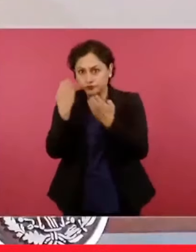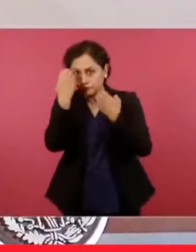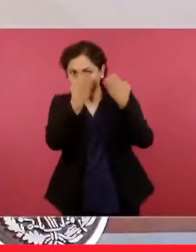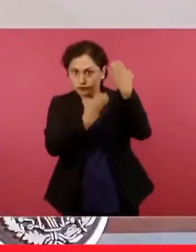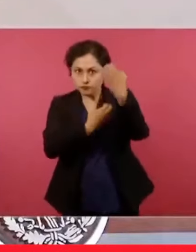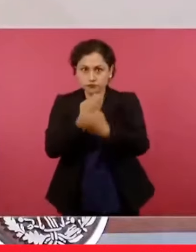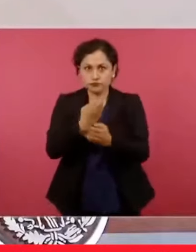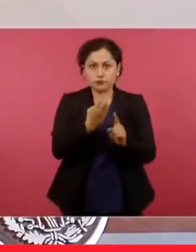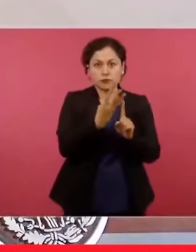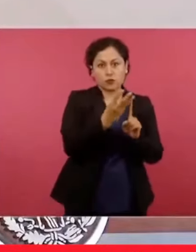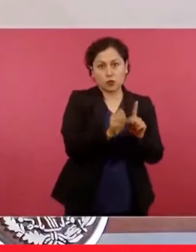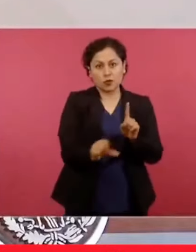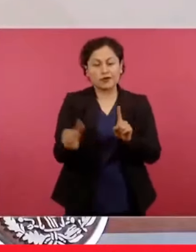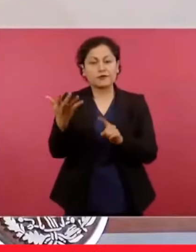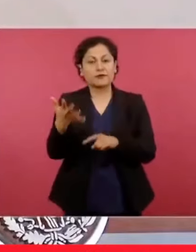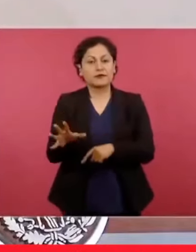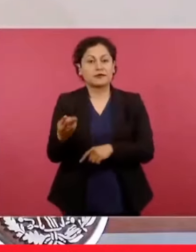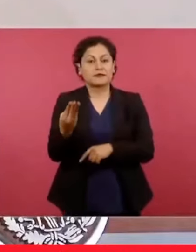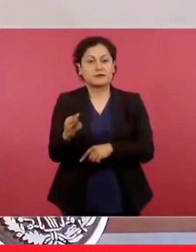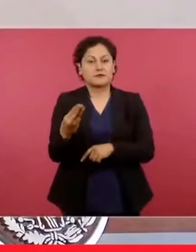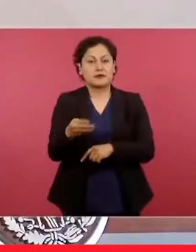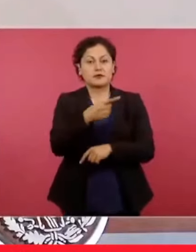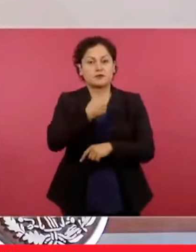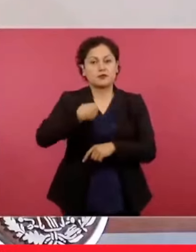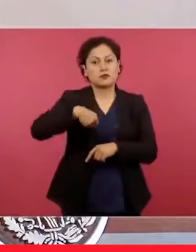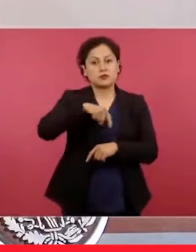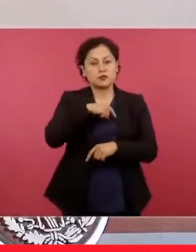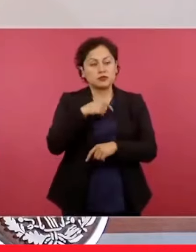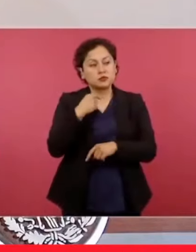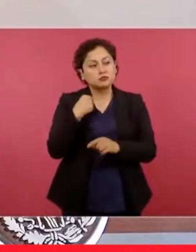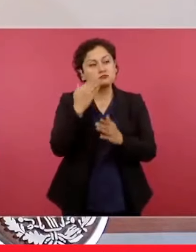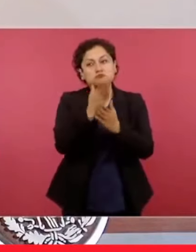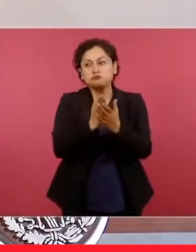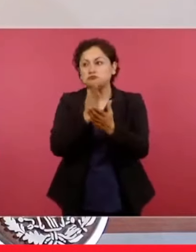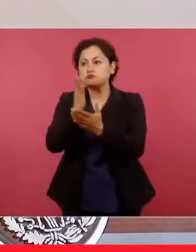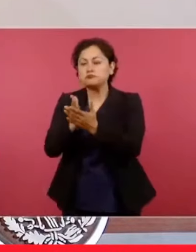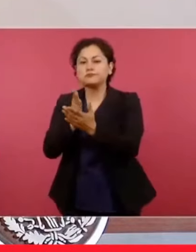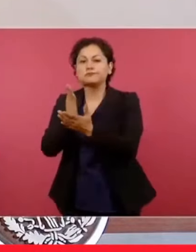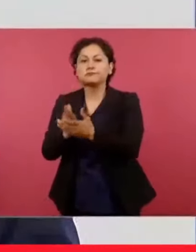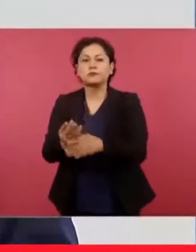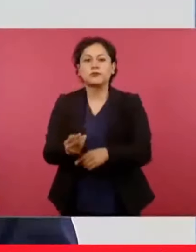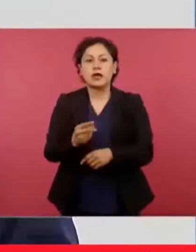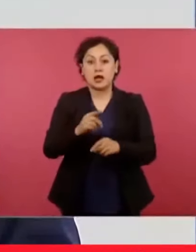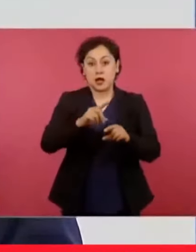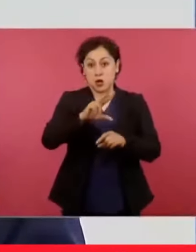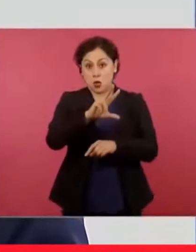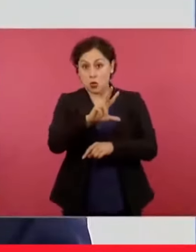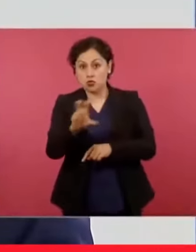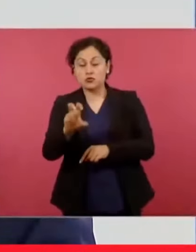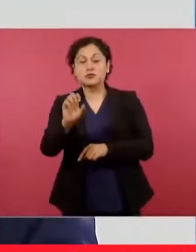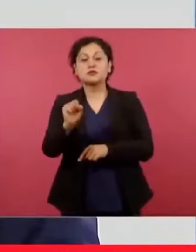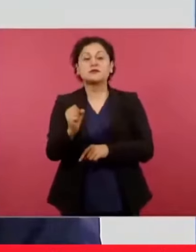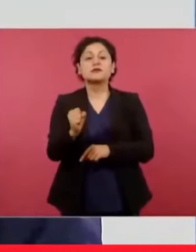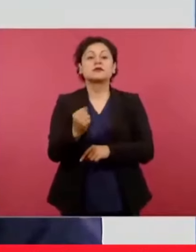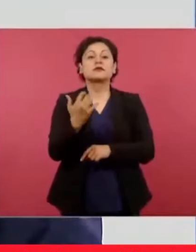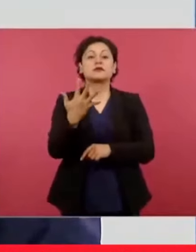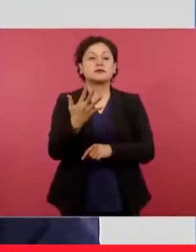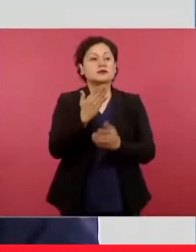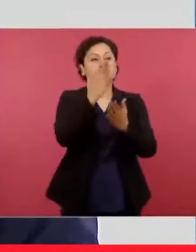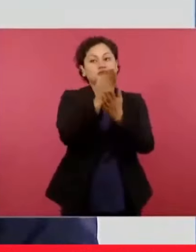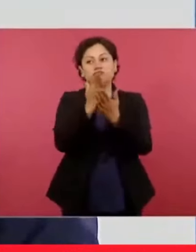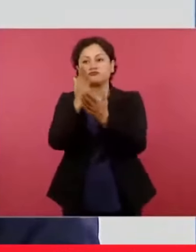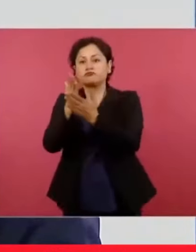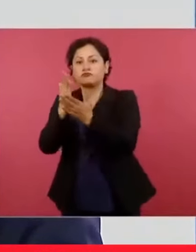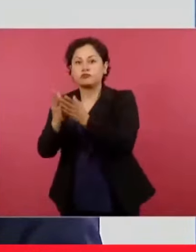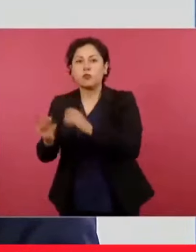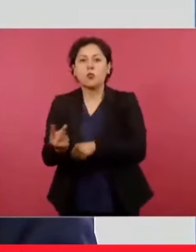4 al 10 de mayo obtuvimos como resultado dos infracciones de estas 865 verificaciones que Se